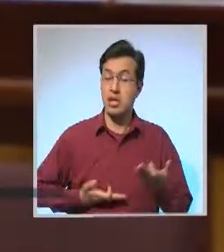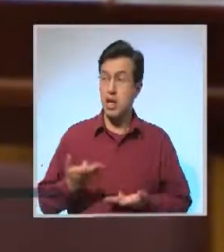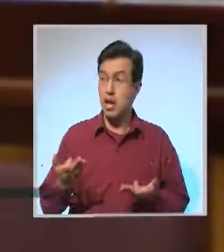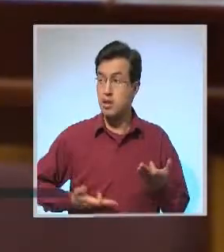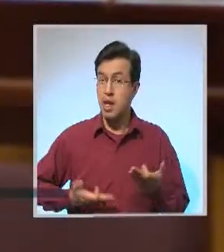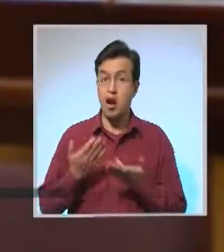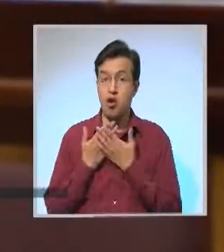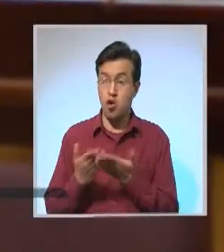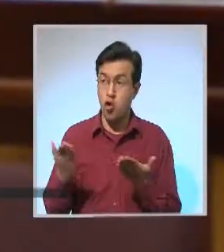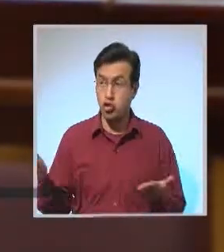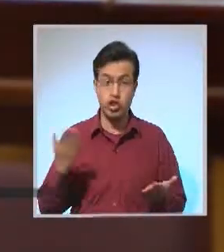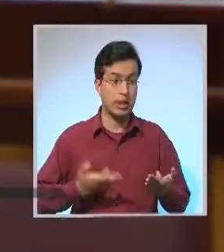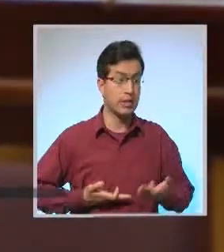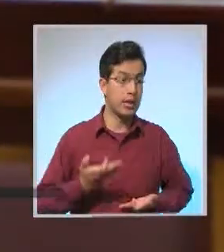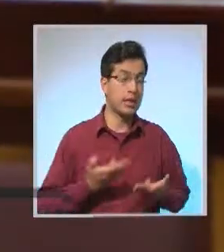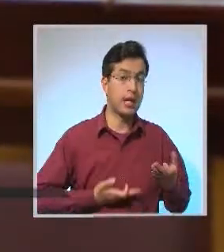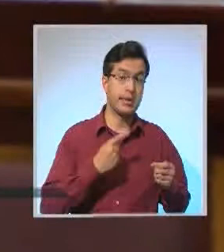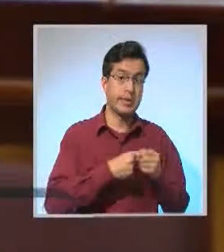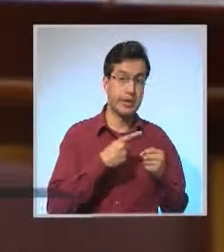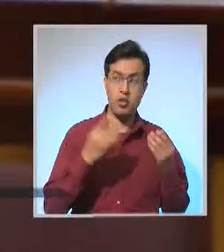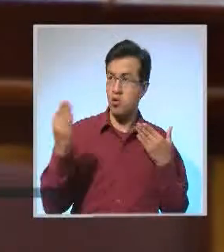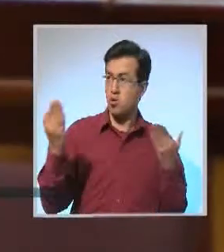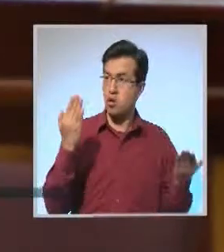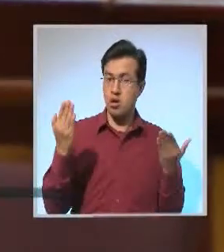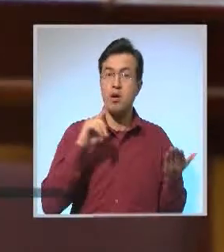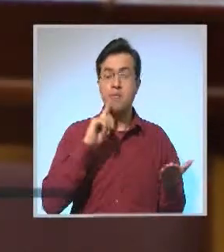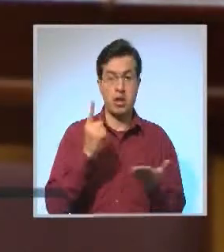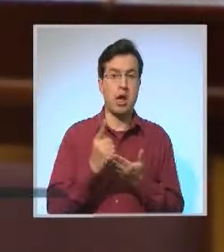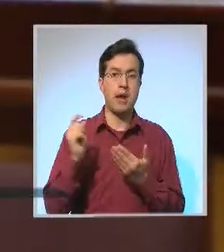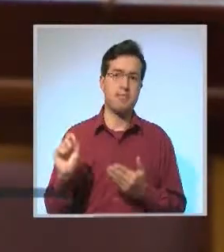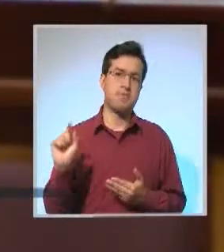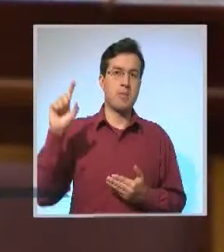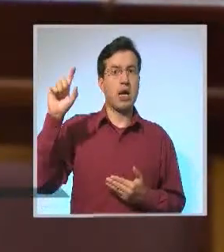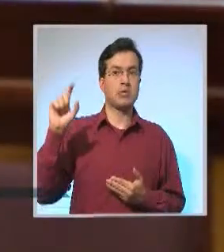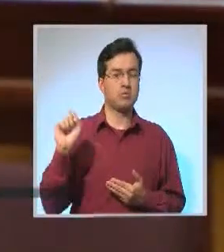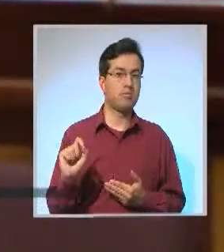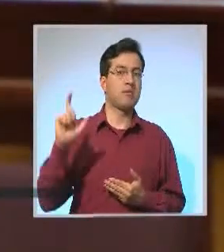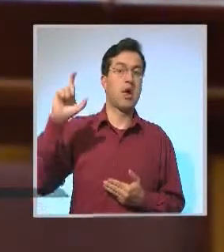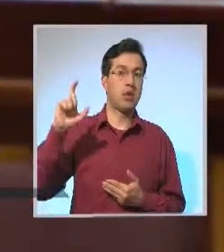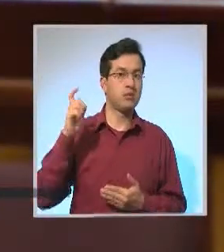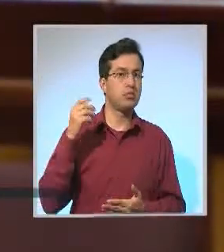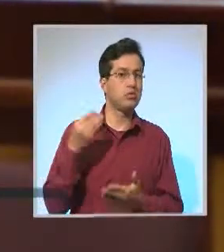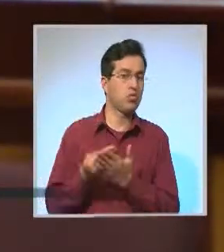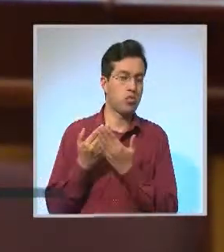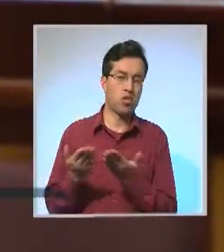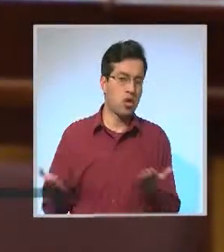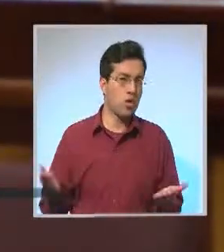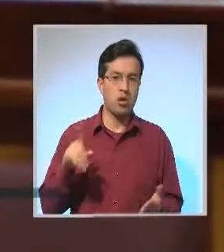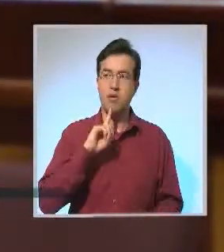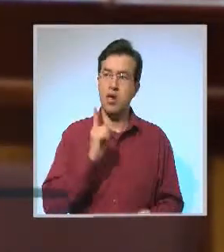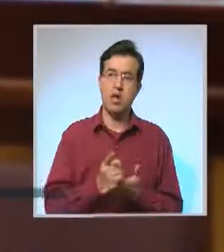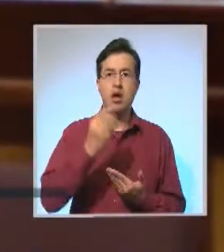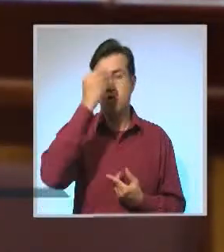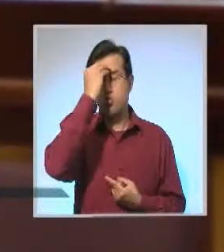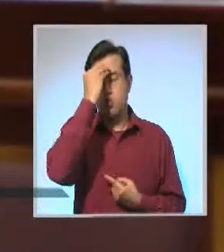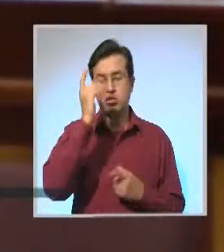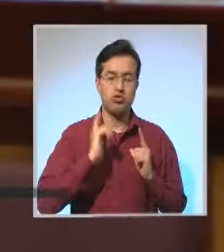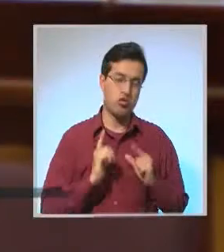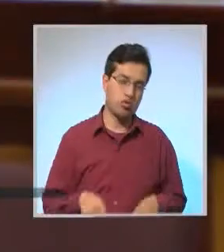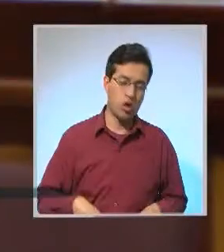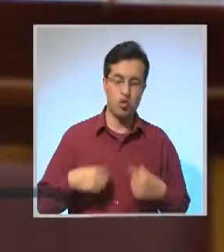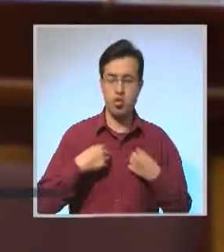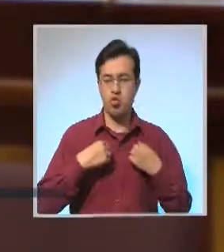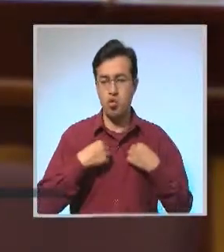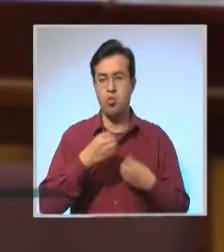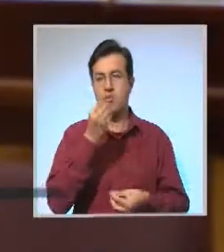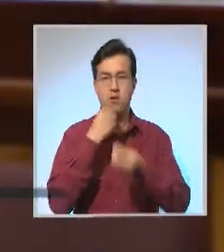es un 50 por ciento más cara a la canasta básica que incluye gastos en educación salud vestido